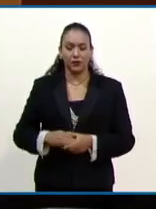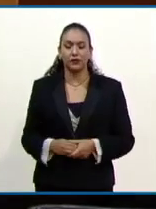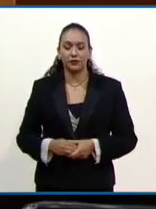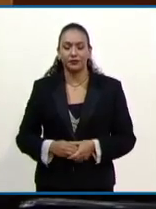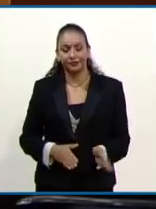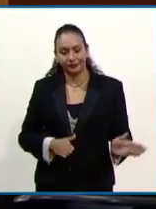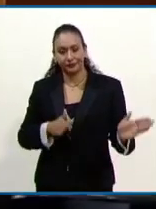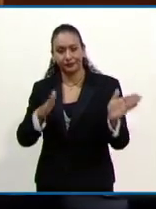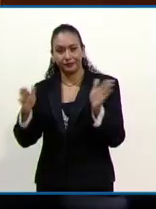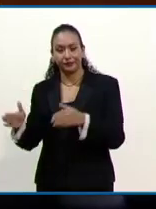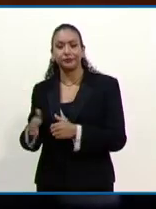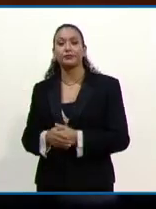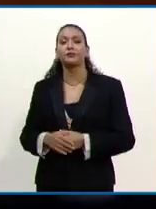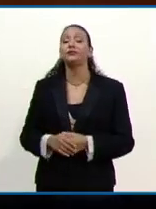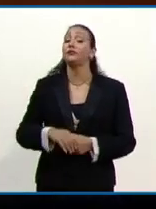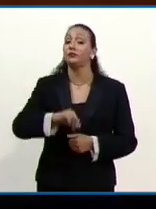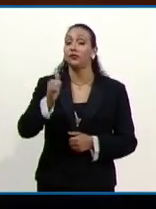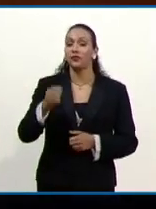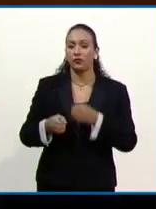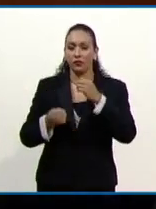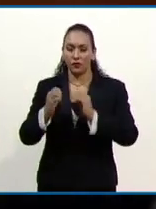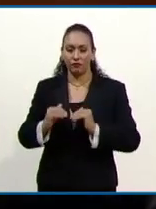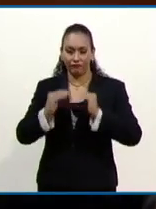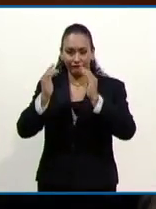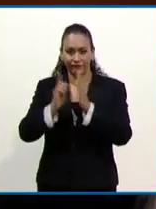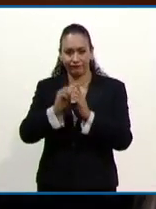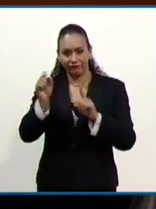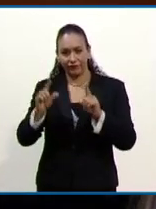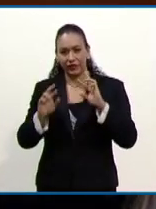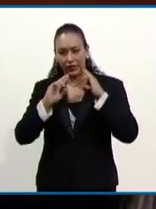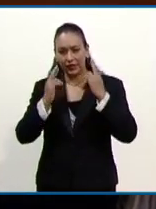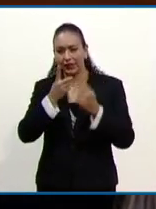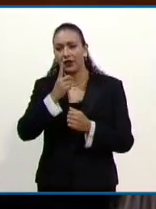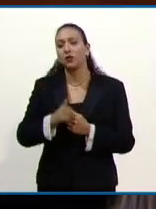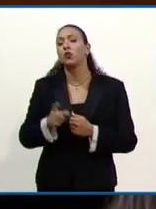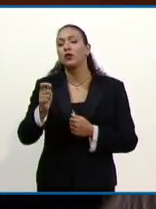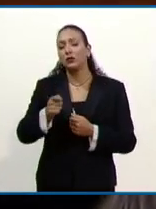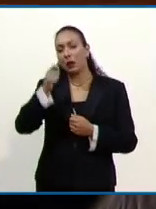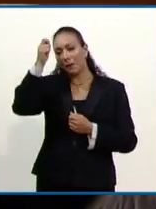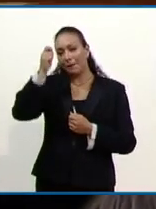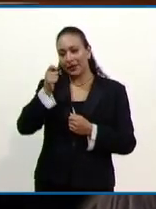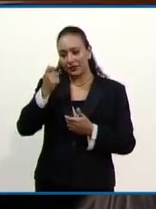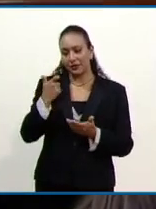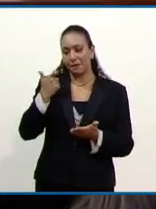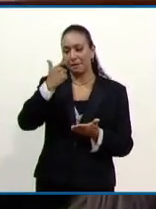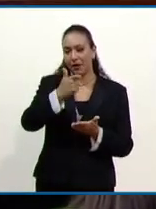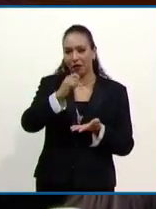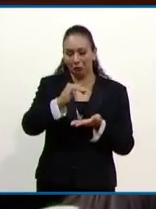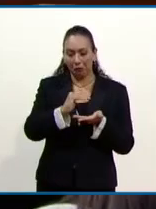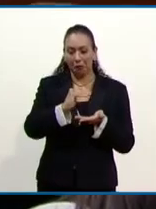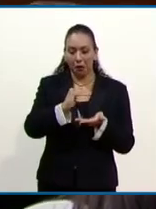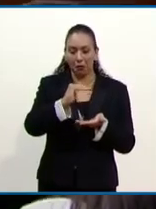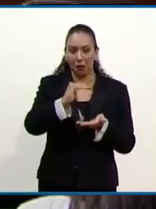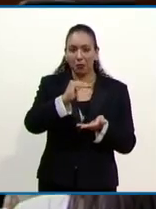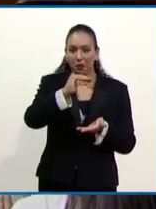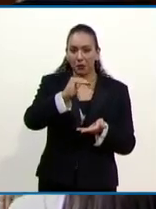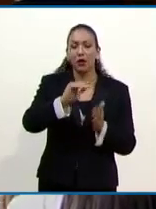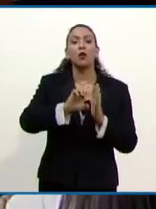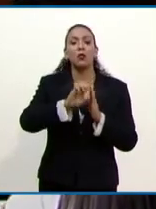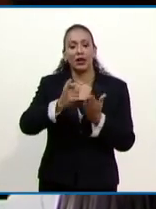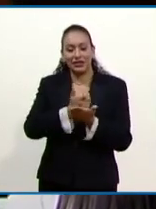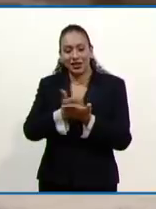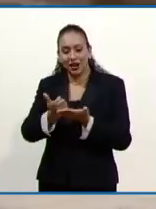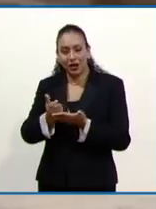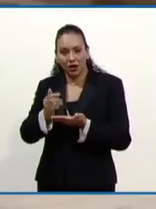Por su parte, la primera sala de la Corte determinó que, cuando el incremento de una pensión alimenticia se pacte en la misma proporción que el salario